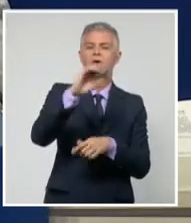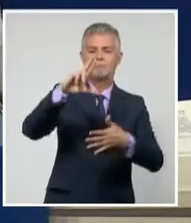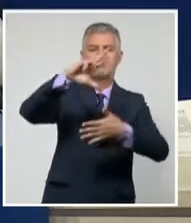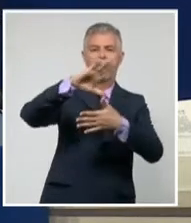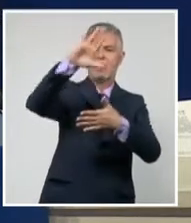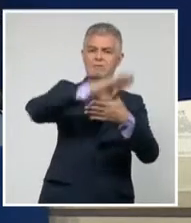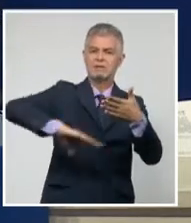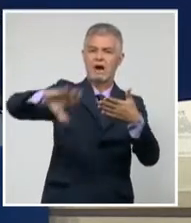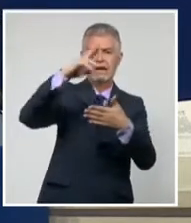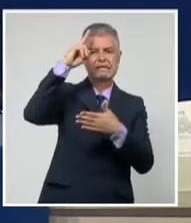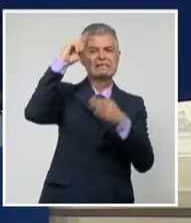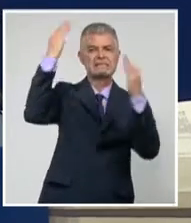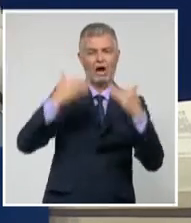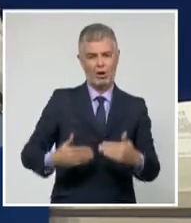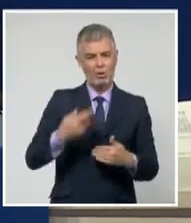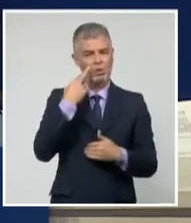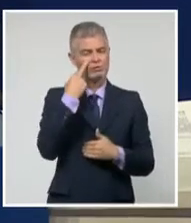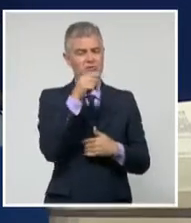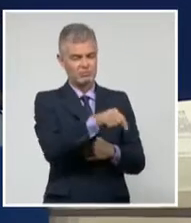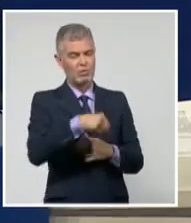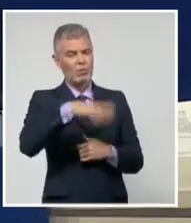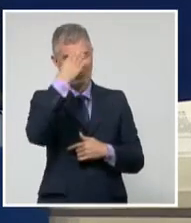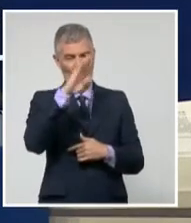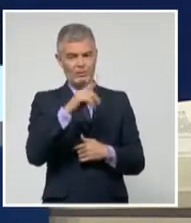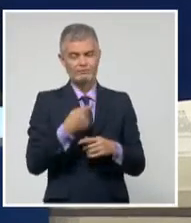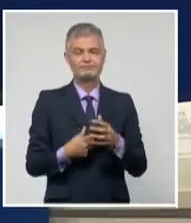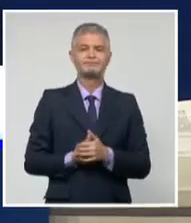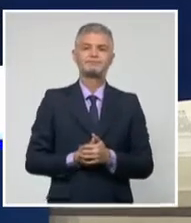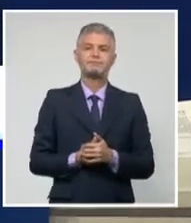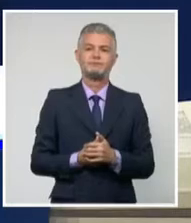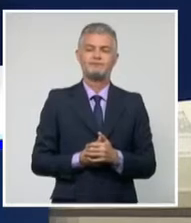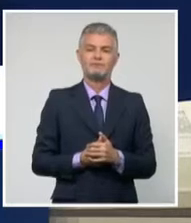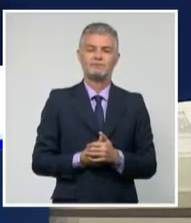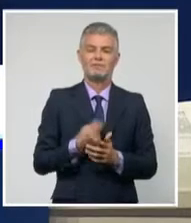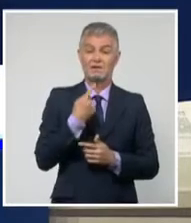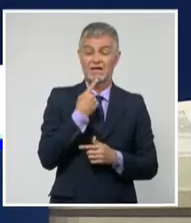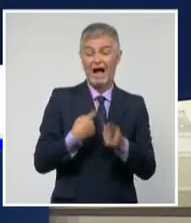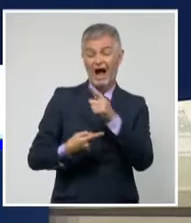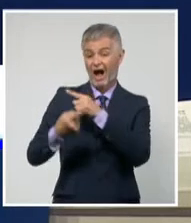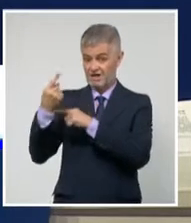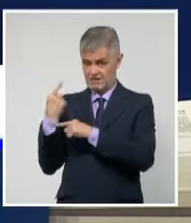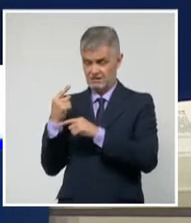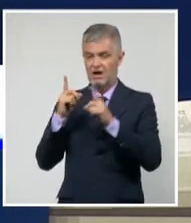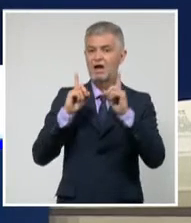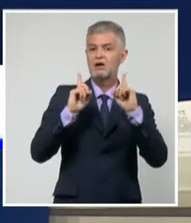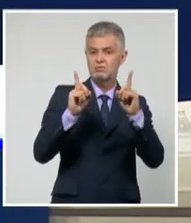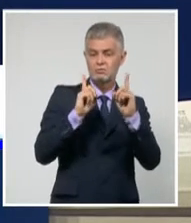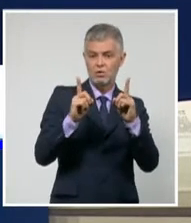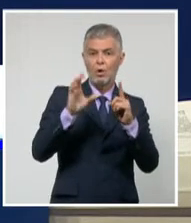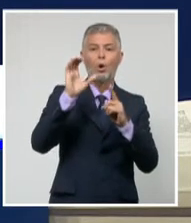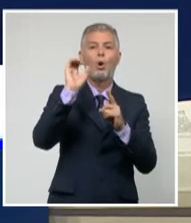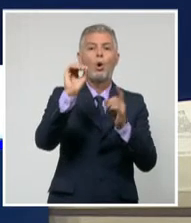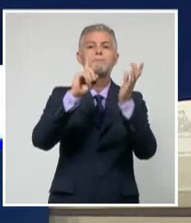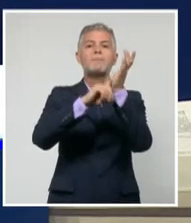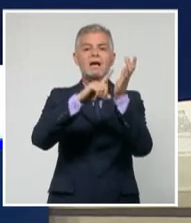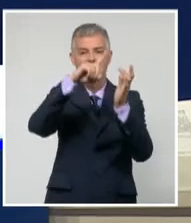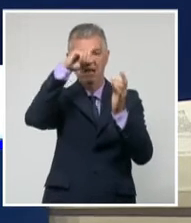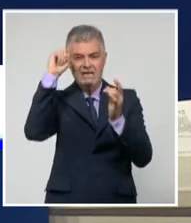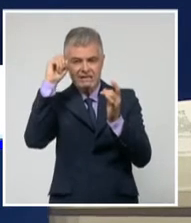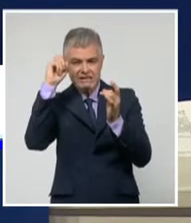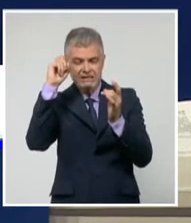Salud. Ayer se efectuó una reunión de la OPS con ministros de salud de